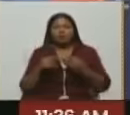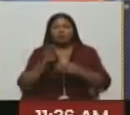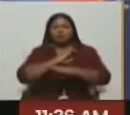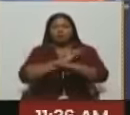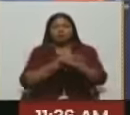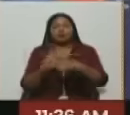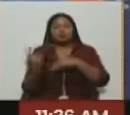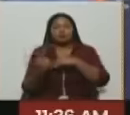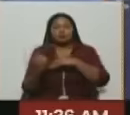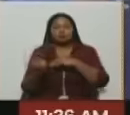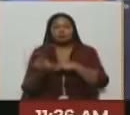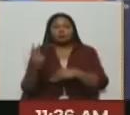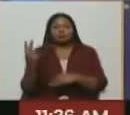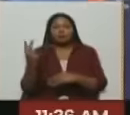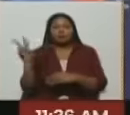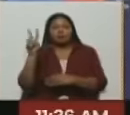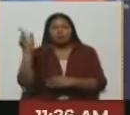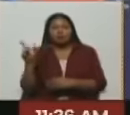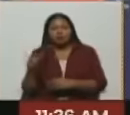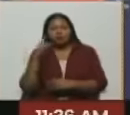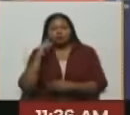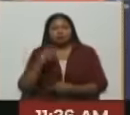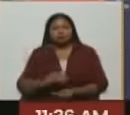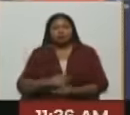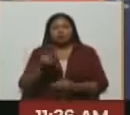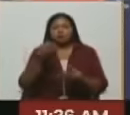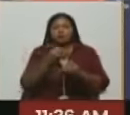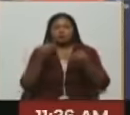la institucionalidad funciona perfectamente.